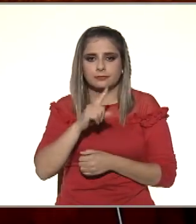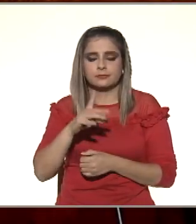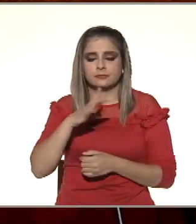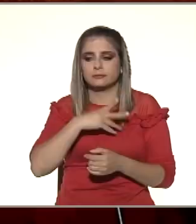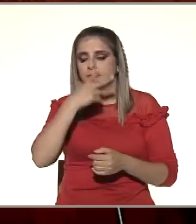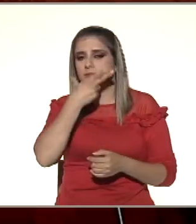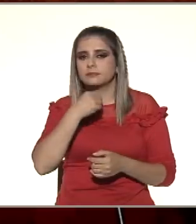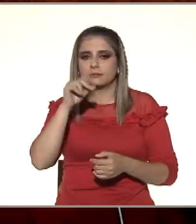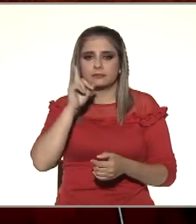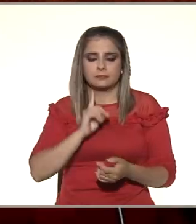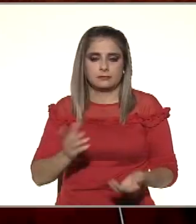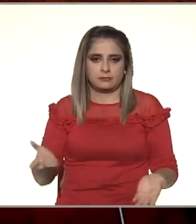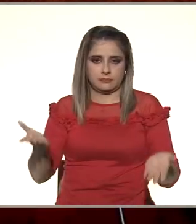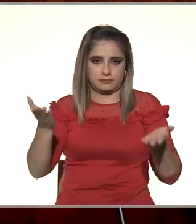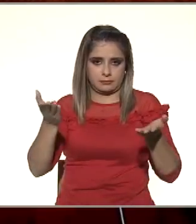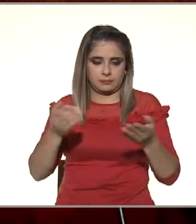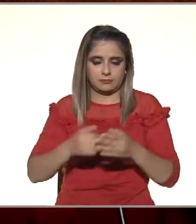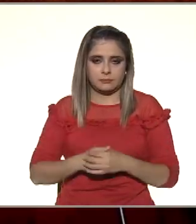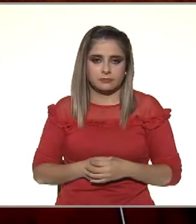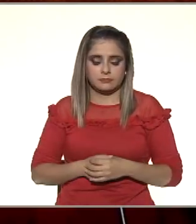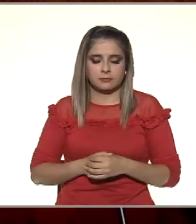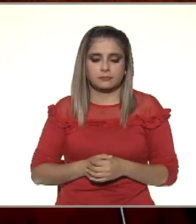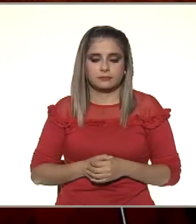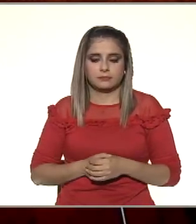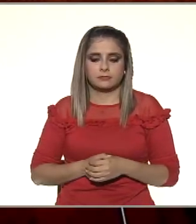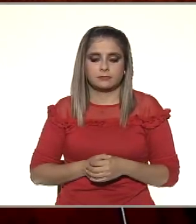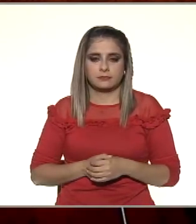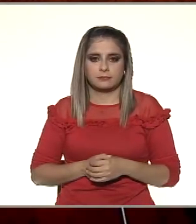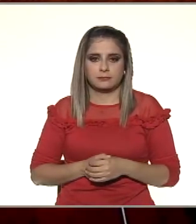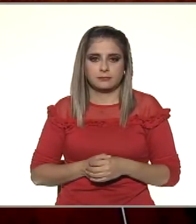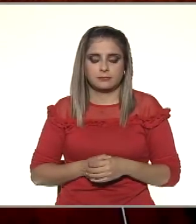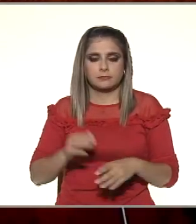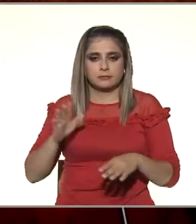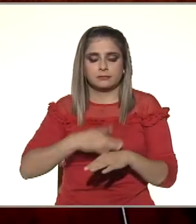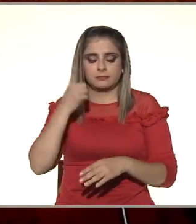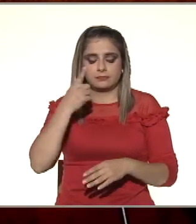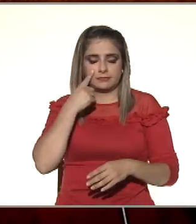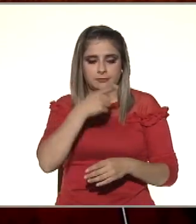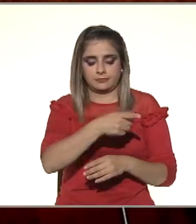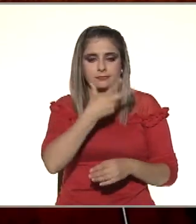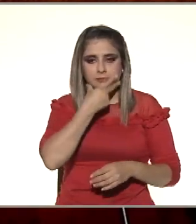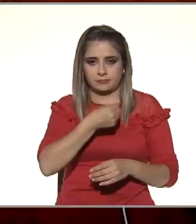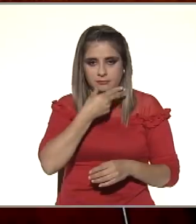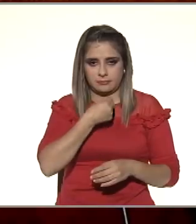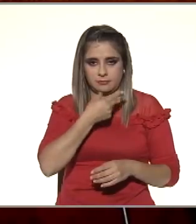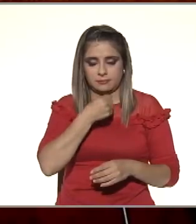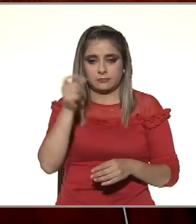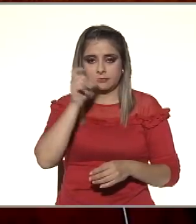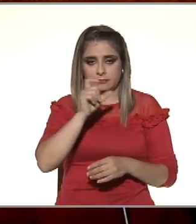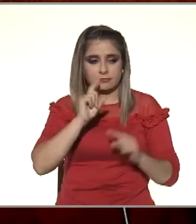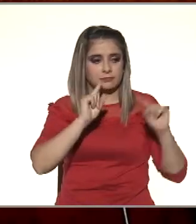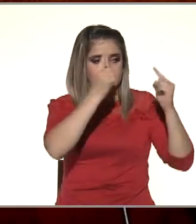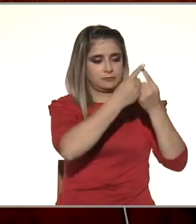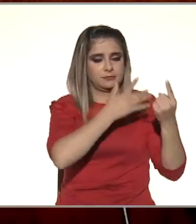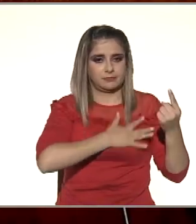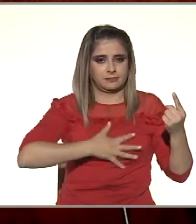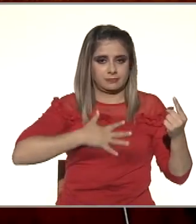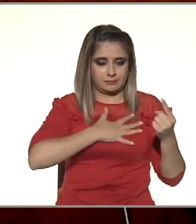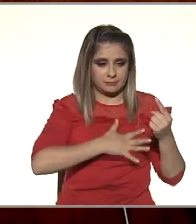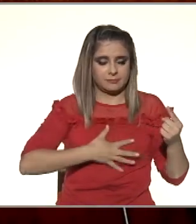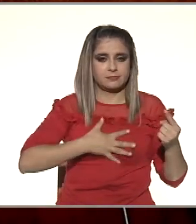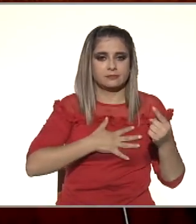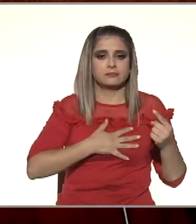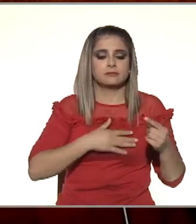Sí. o de género, más bien. Sí, por supuesto. Porque en el caso de los hombres, cuando el hombre es el infiel y los hijos